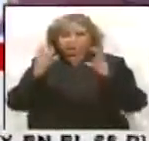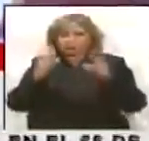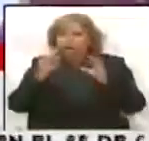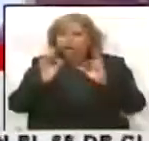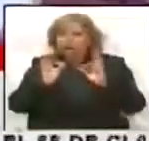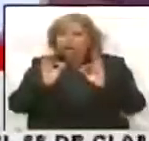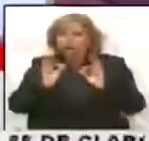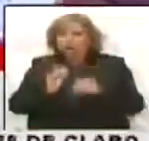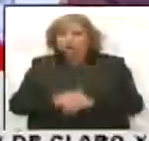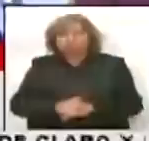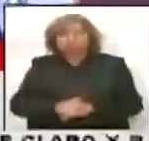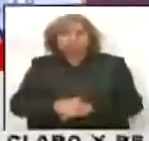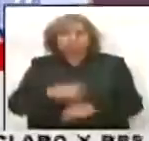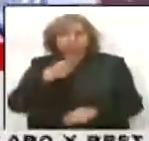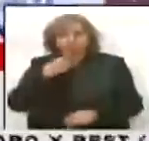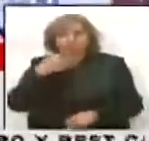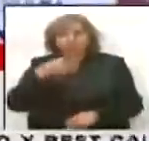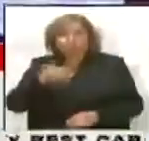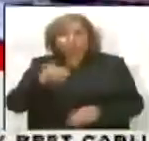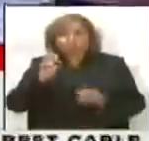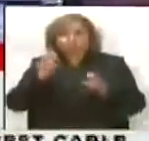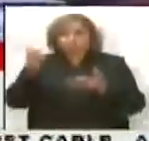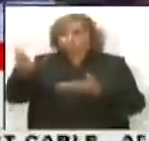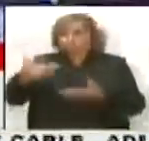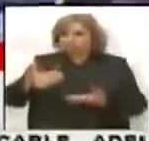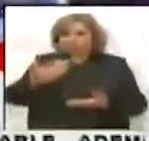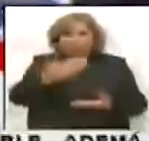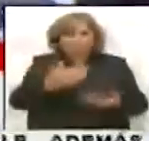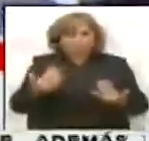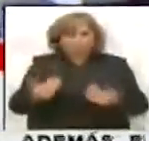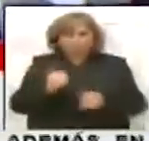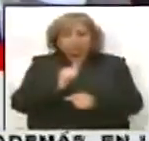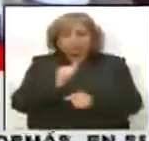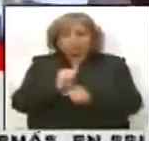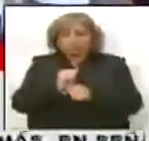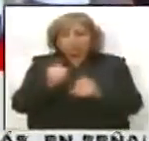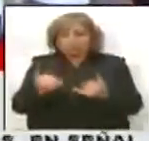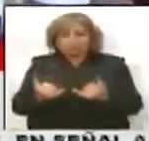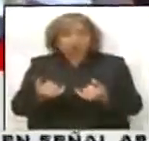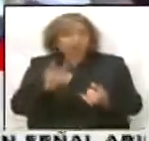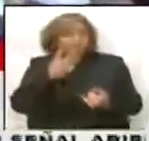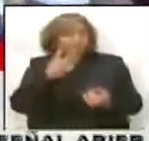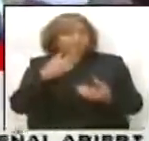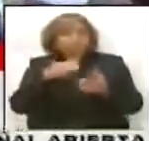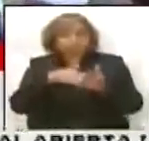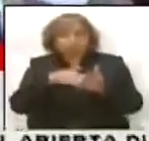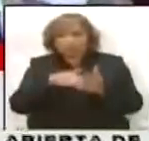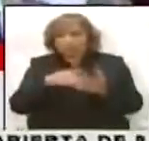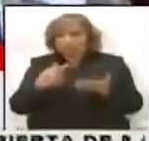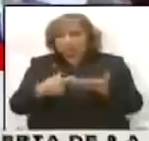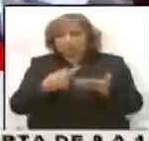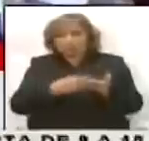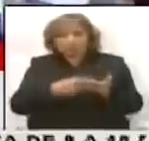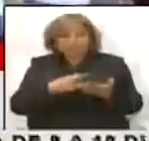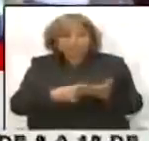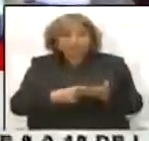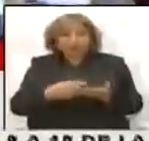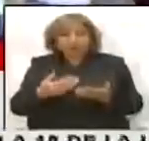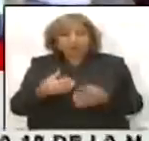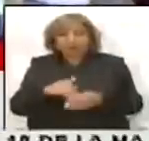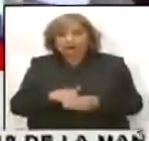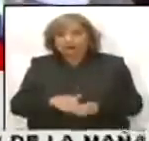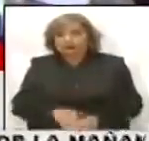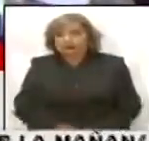el asunto que realmente ha sido el punto de convocatoria para la sesión de hoy, como que el tema que implícitamente se está debatiendo también en las intervenciones de